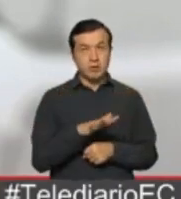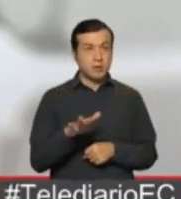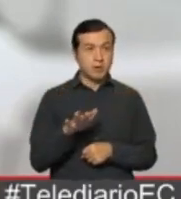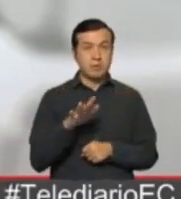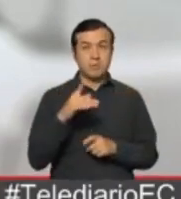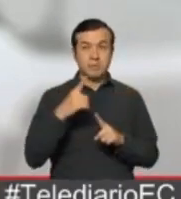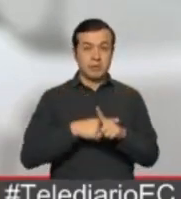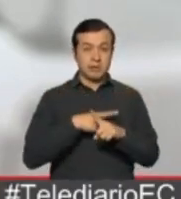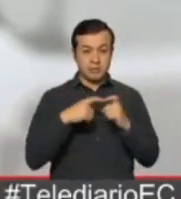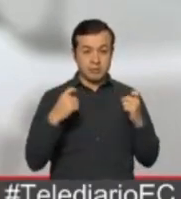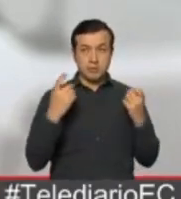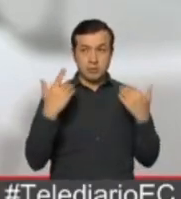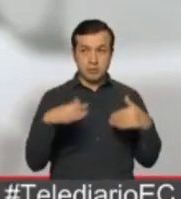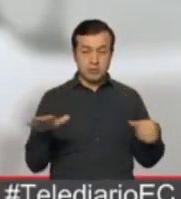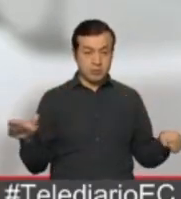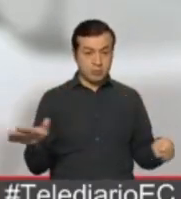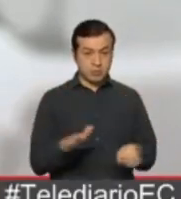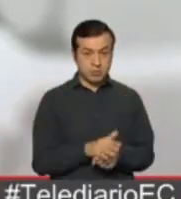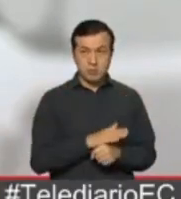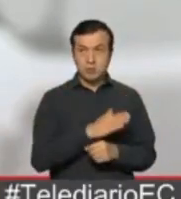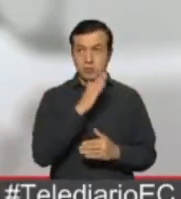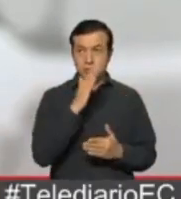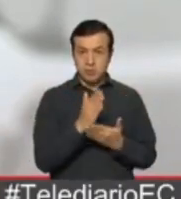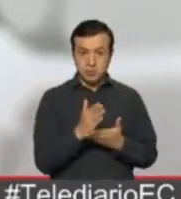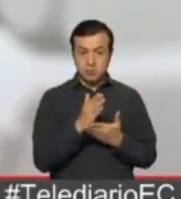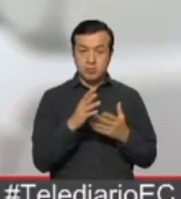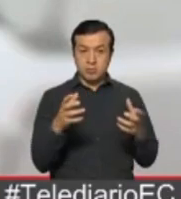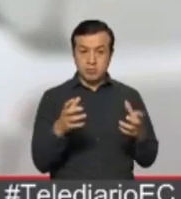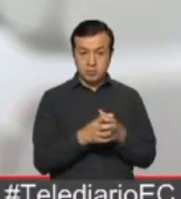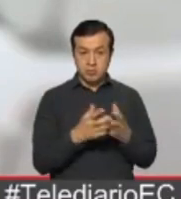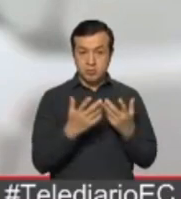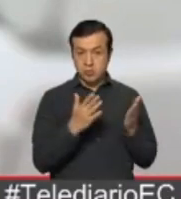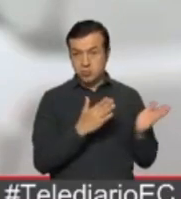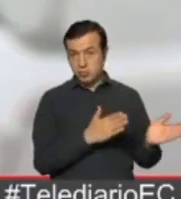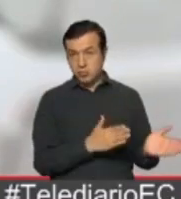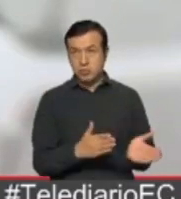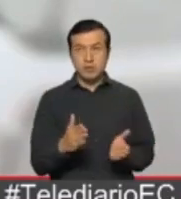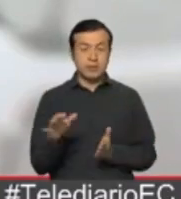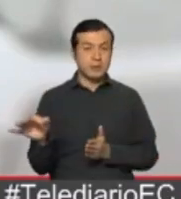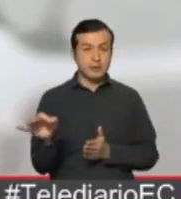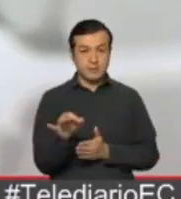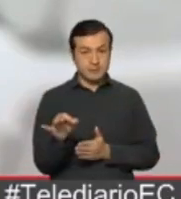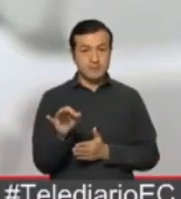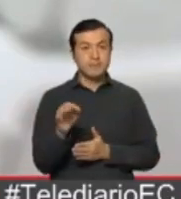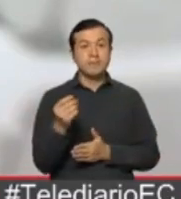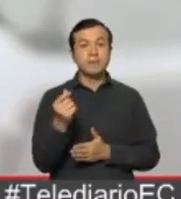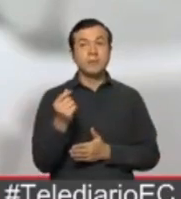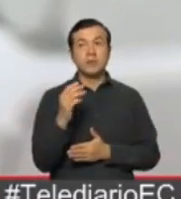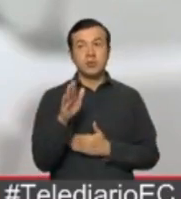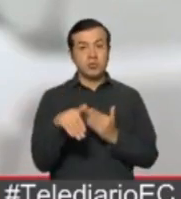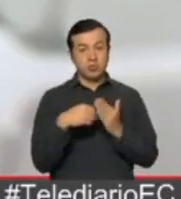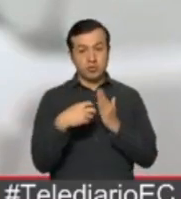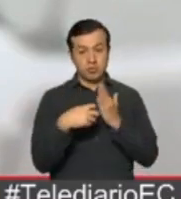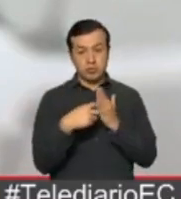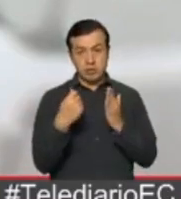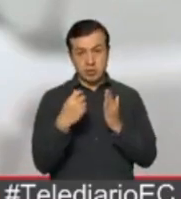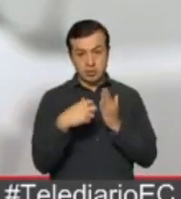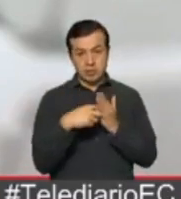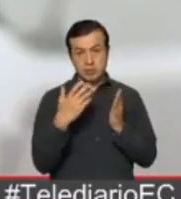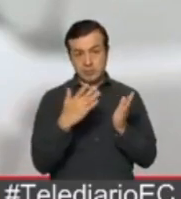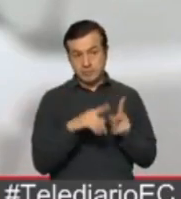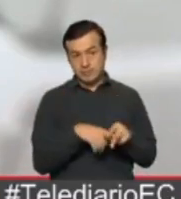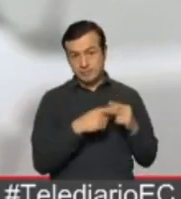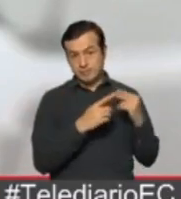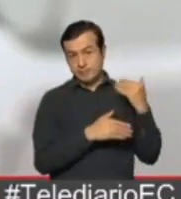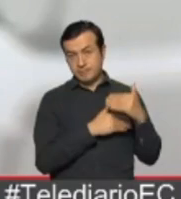de marzo ya podríamos tener ya la delegación con la delegación de la tarifa a partir de ese momento estaría